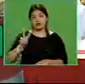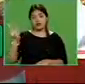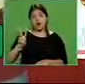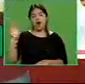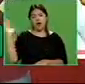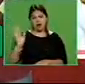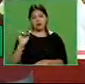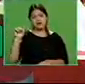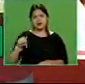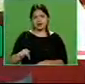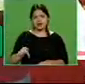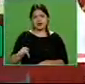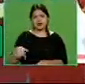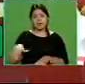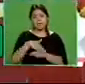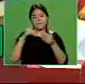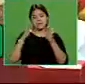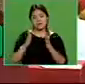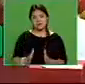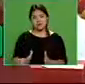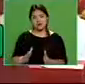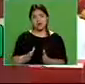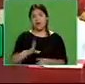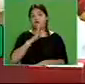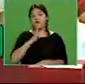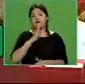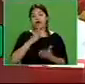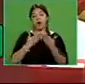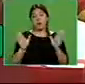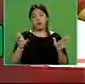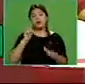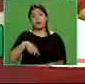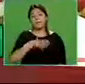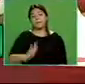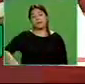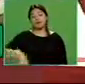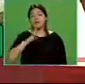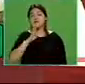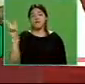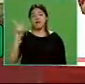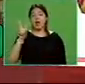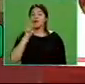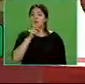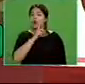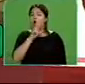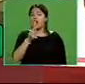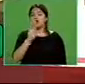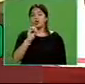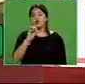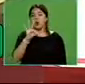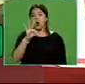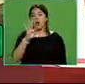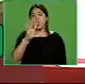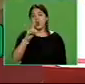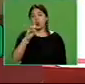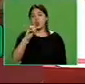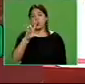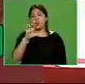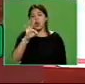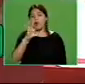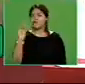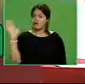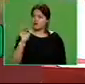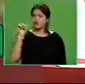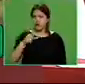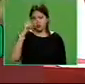el ministro de la Banca Pública y presidente del Banco de Venezuela, Rodolfo Marco Torres, estuvo en estos días